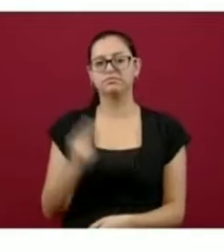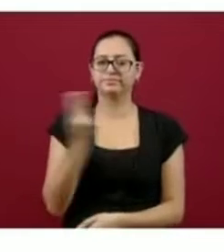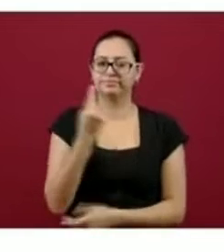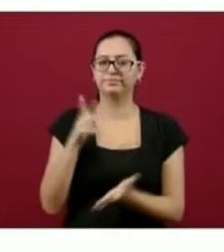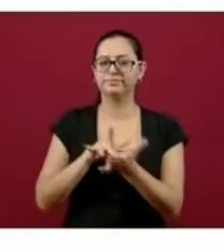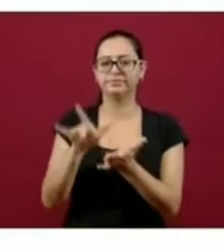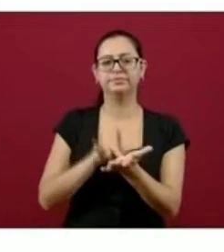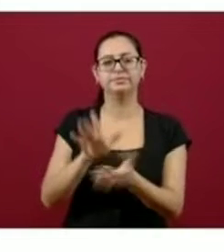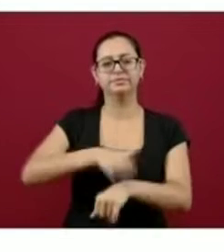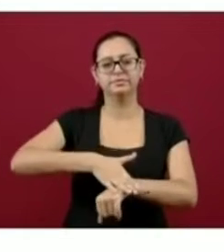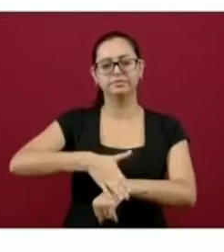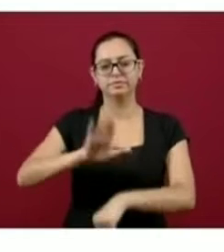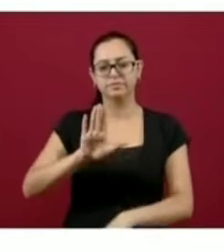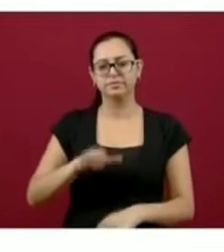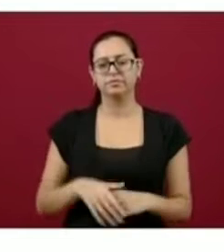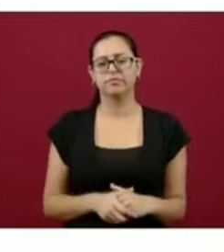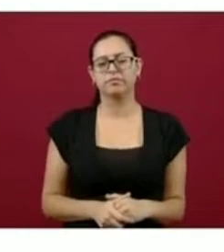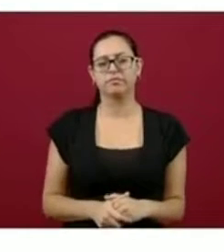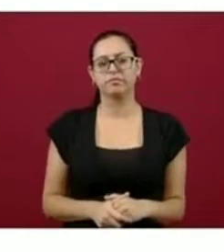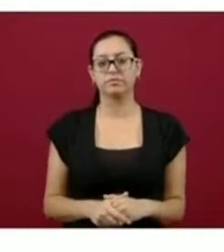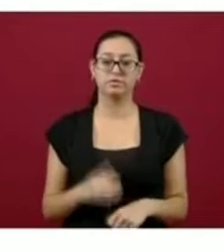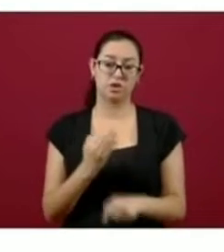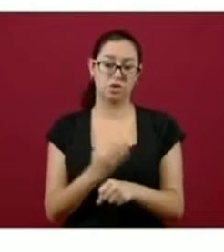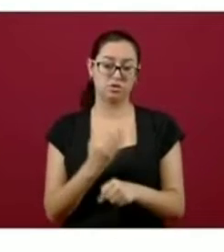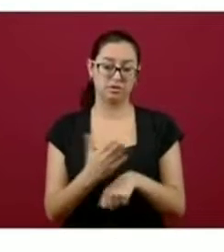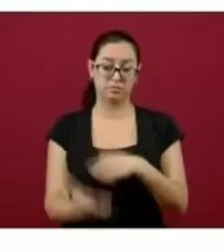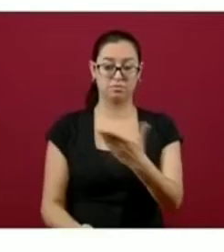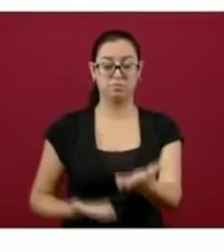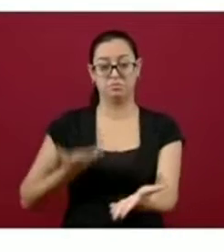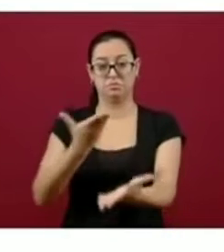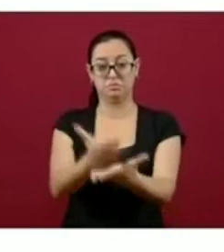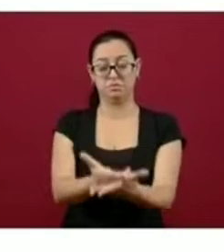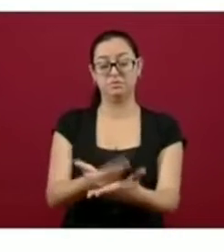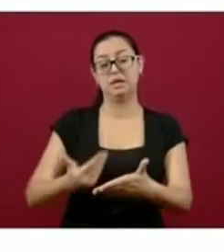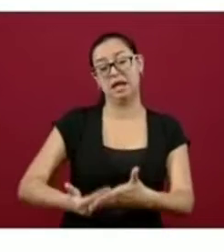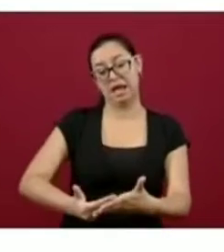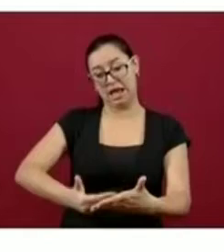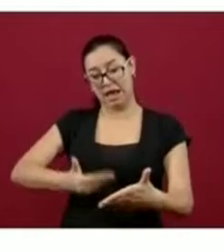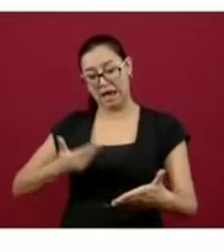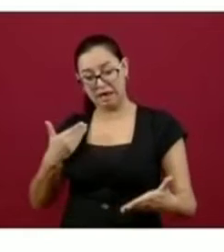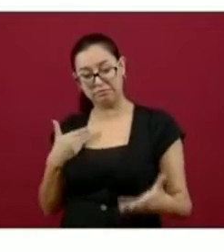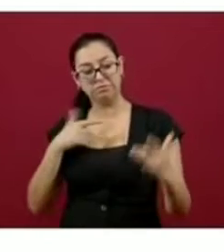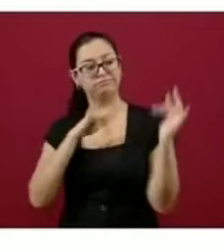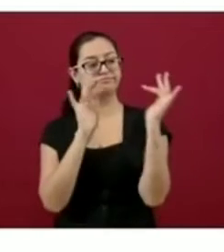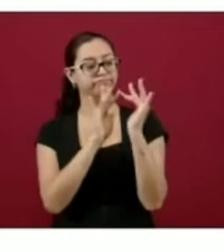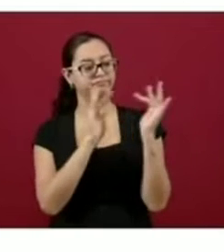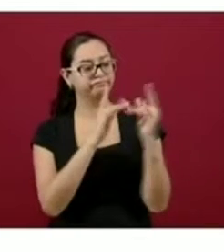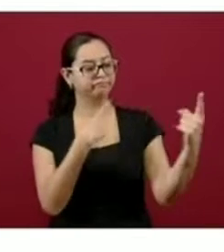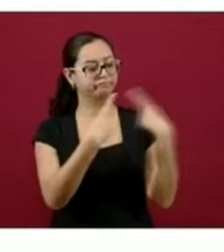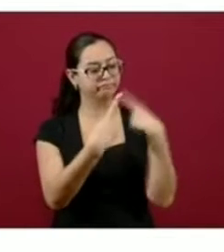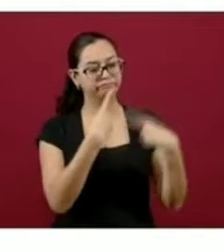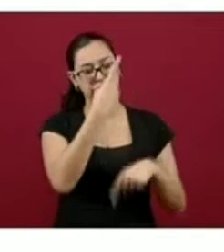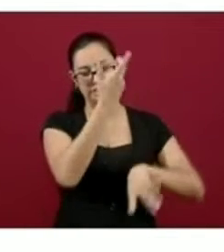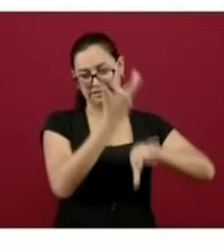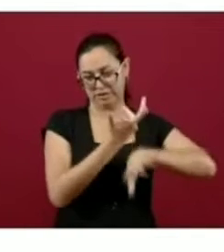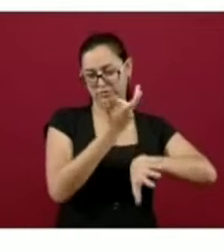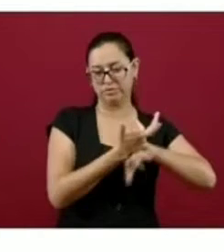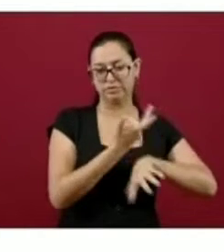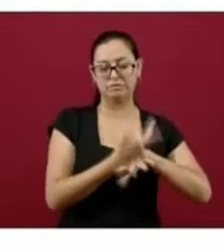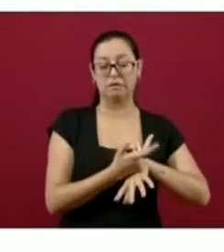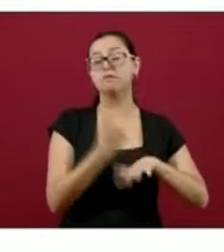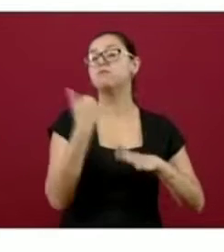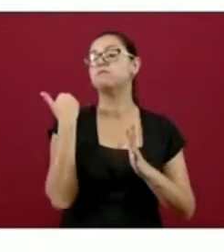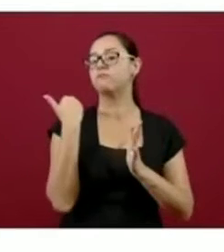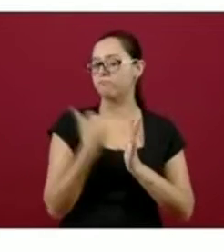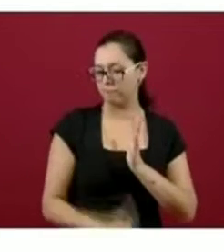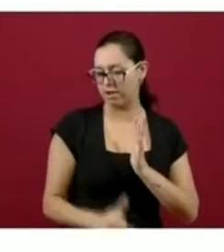Hemos estado en contacto para elaborar lo que les vamos a presentar con la comunidad en Estados Unidos. Nos falta mucho, pero en estos 2 meses hemos